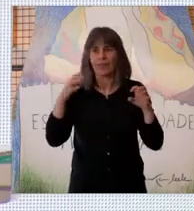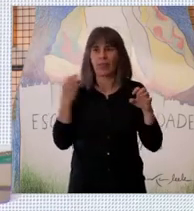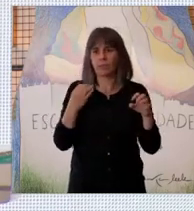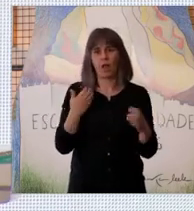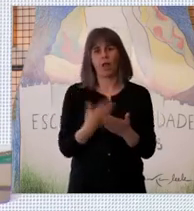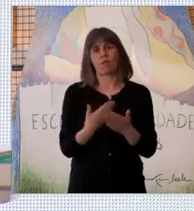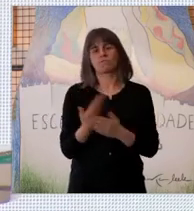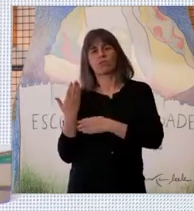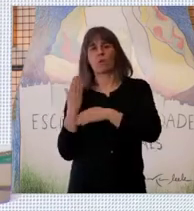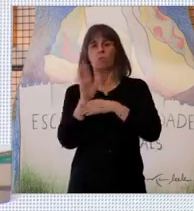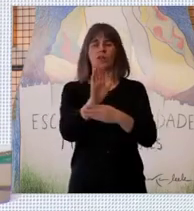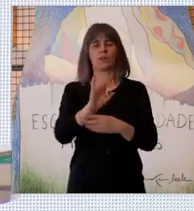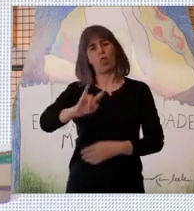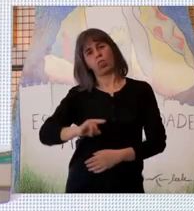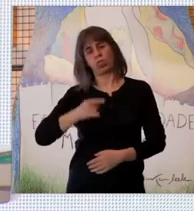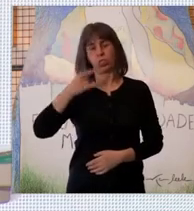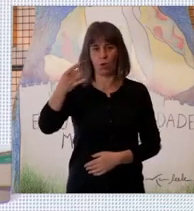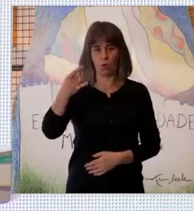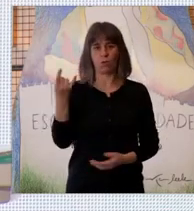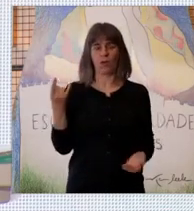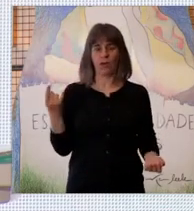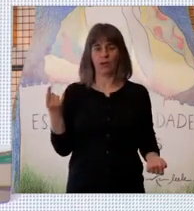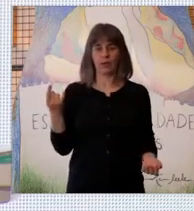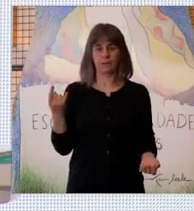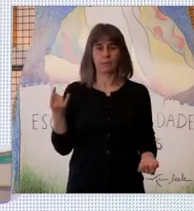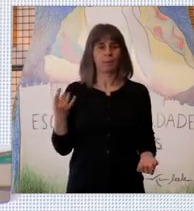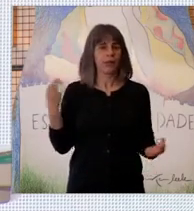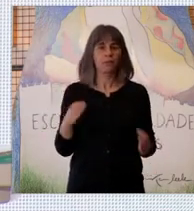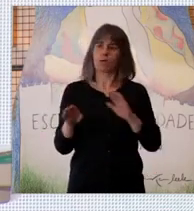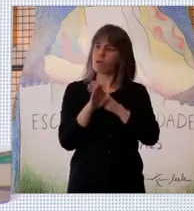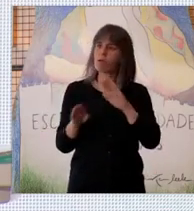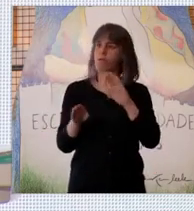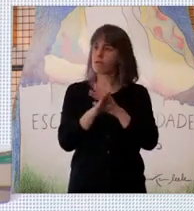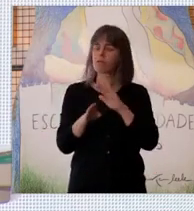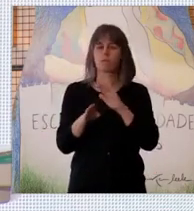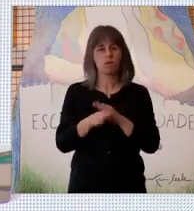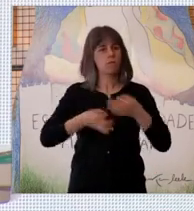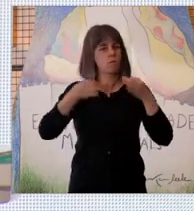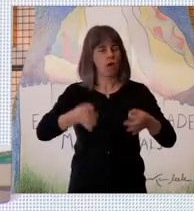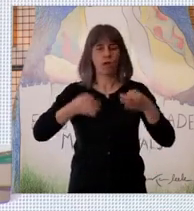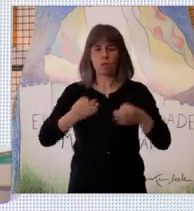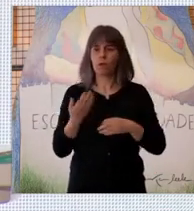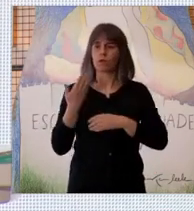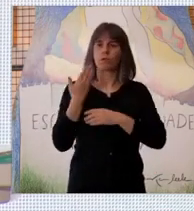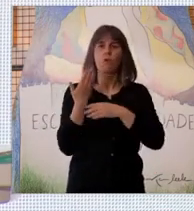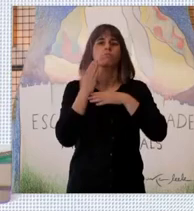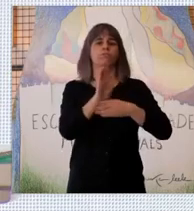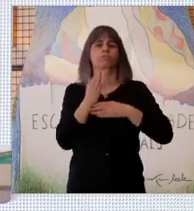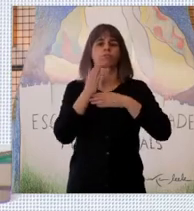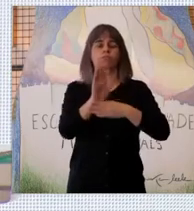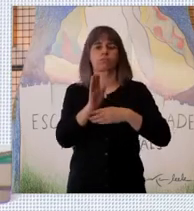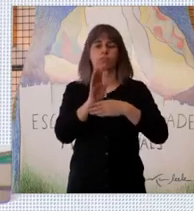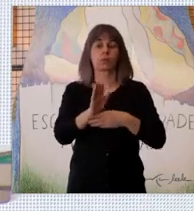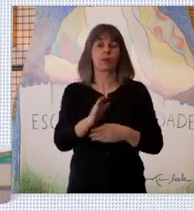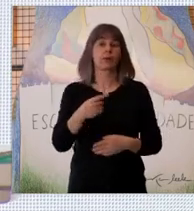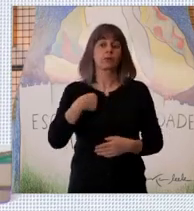doble nunca tengas que dejar eso de estar demostrando tu valía yo no sé cómo has lidiado con esto tú Isabel a lo largo de los años porque